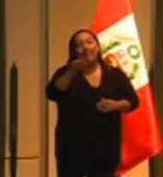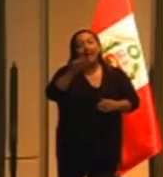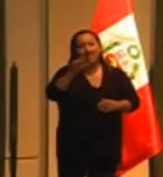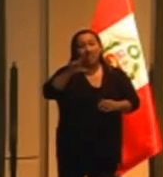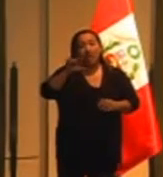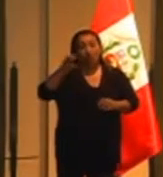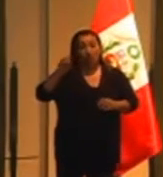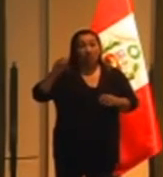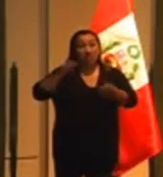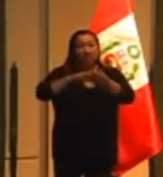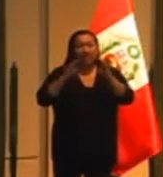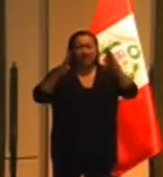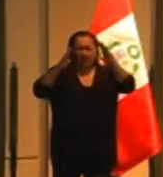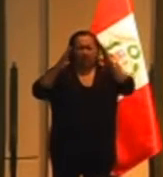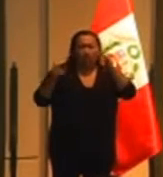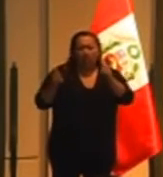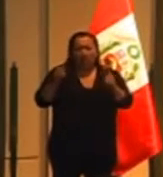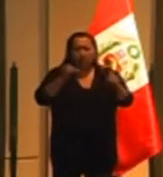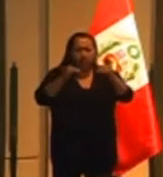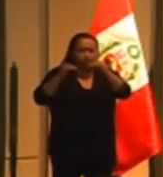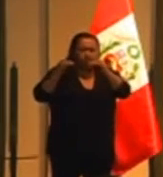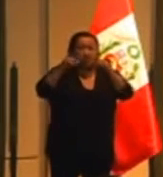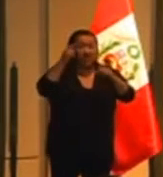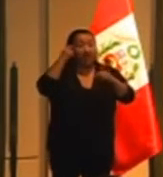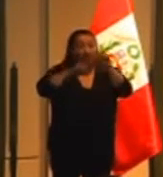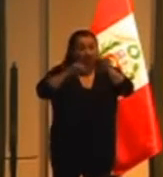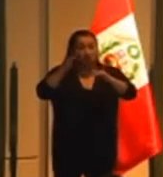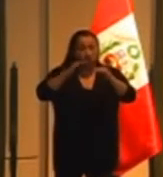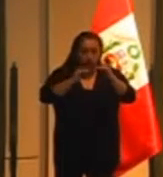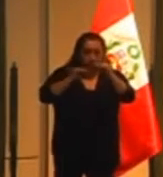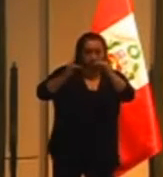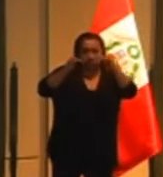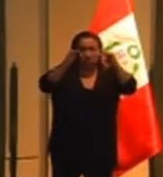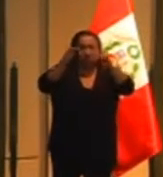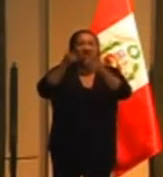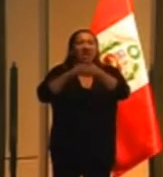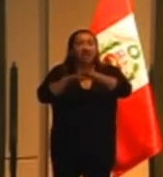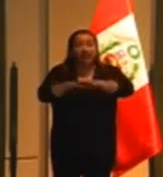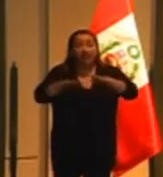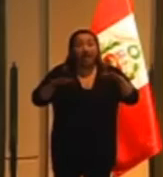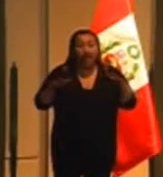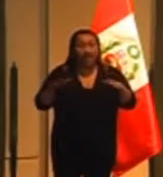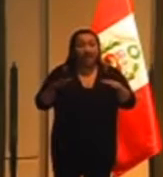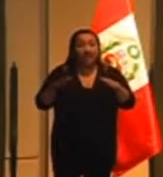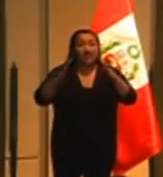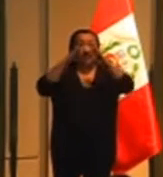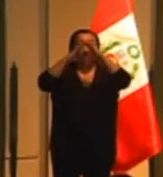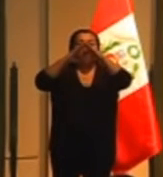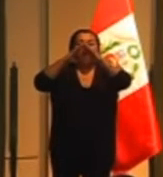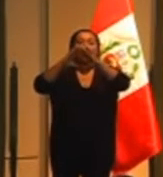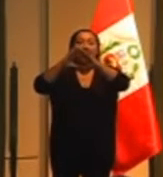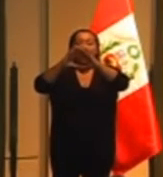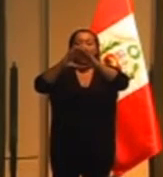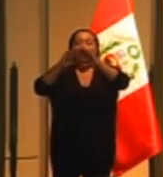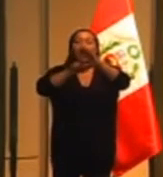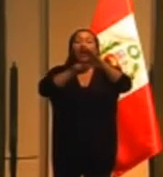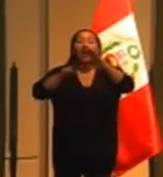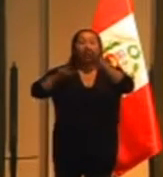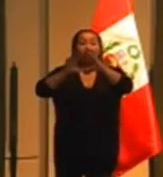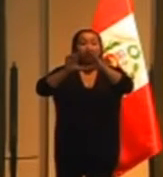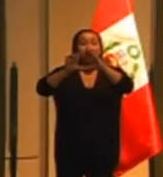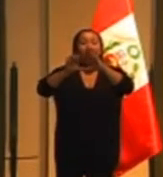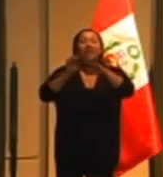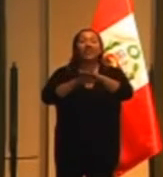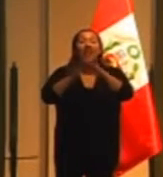¿no es cierto? Los que están familiarizados con la pirámide de Maslow saben que en la base, digamos, inferior, en la base